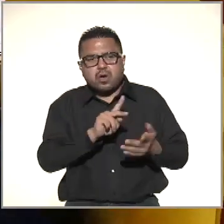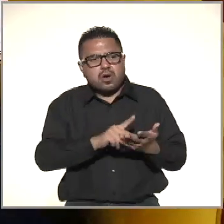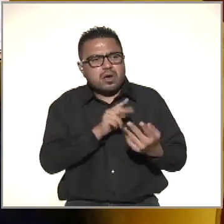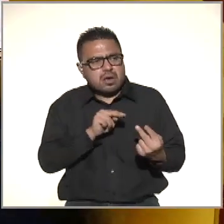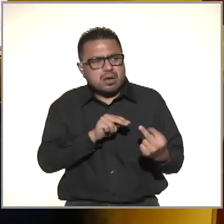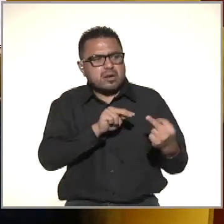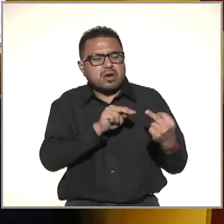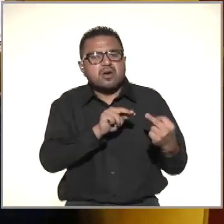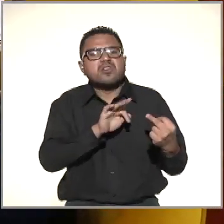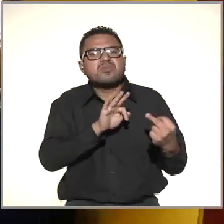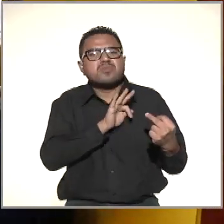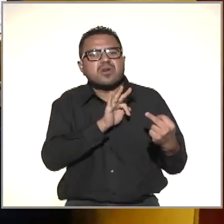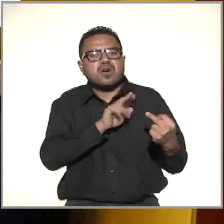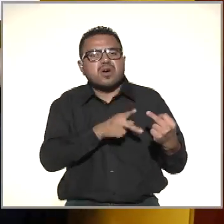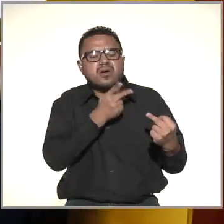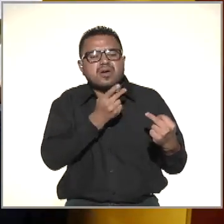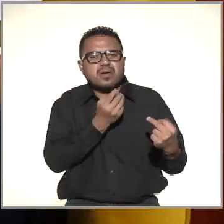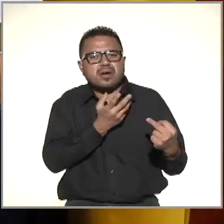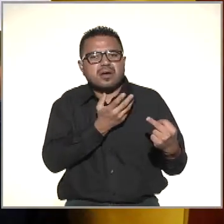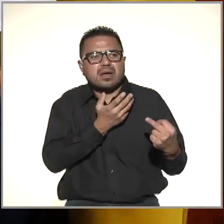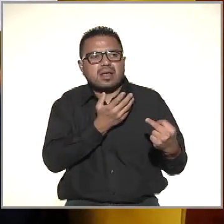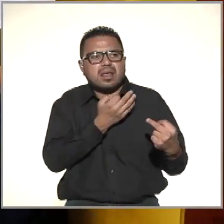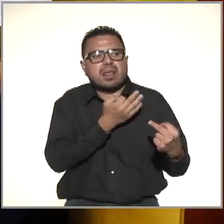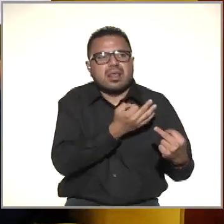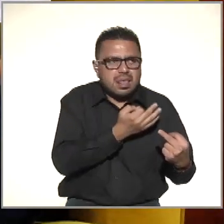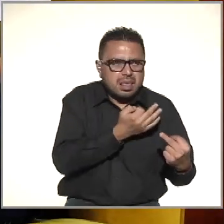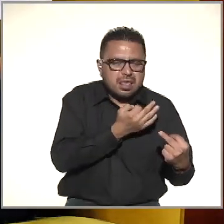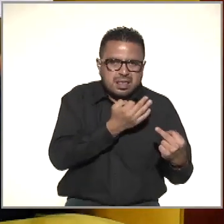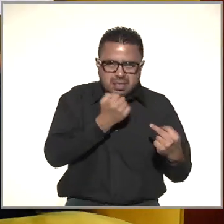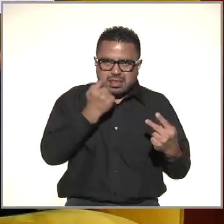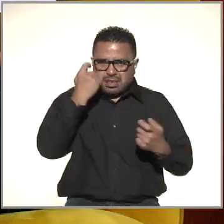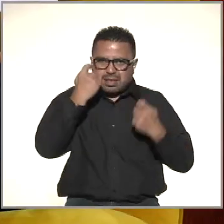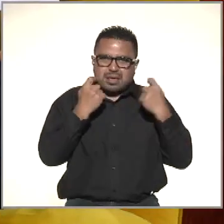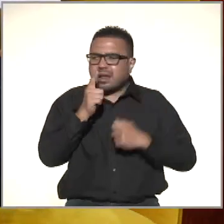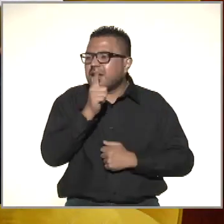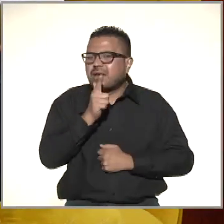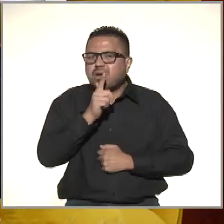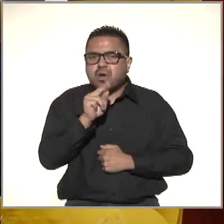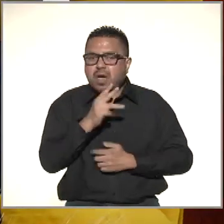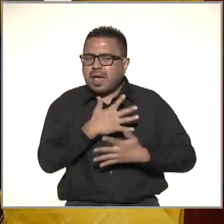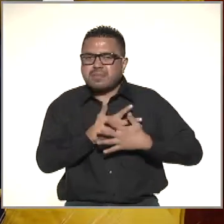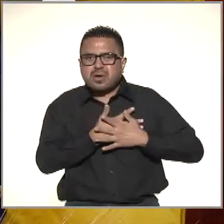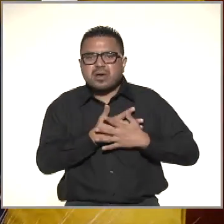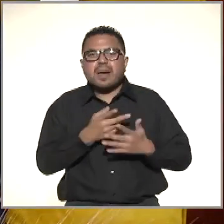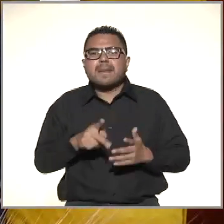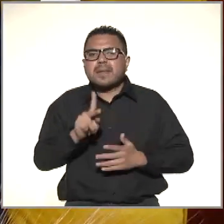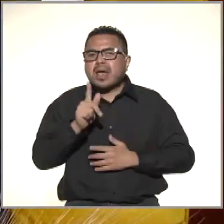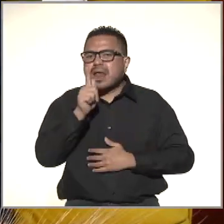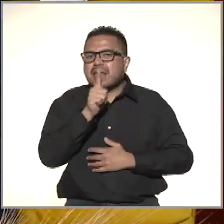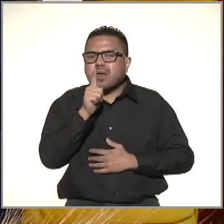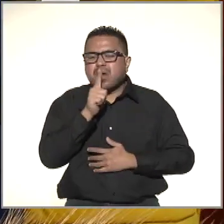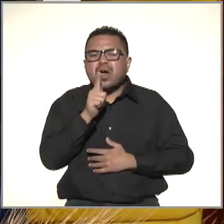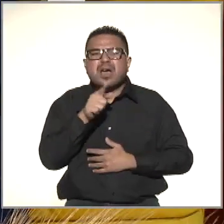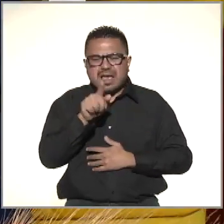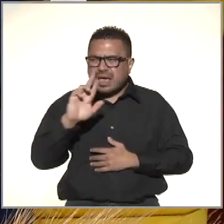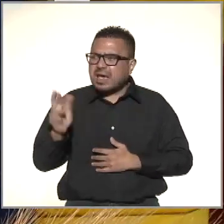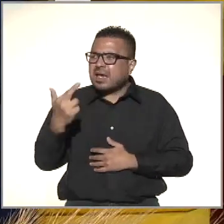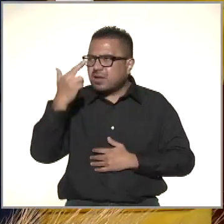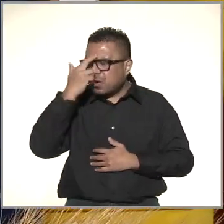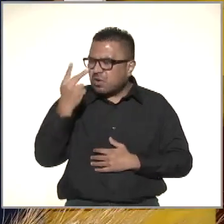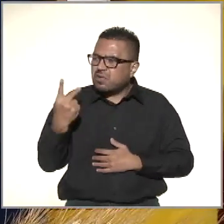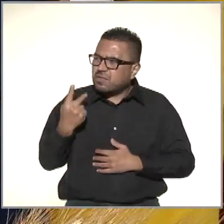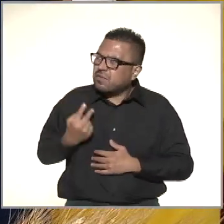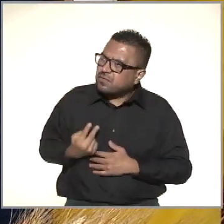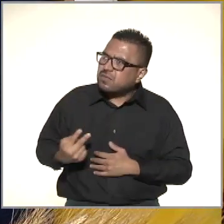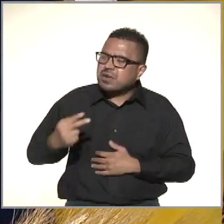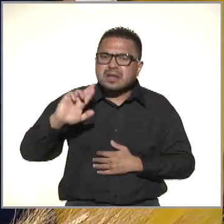se reconstruye el código. O sea, el código del lenguaje, no necesariamente el amoroso, pero el código del lenguaje. ¿Te acuerdas cuando fuimos? ¿Y